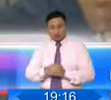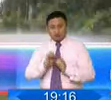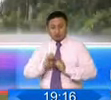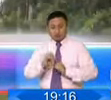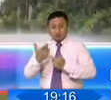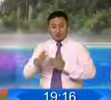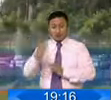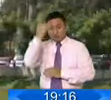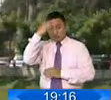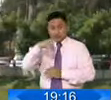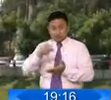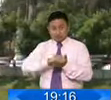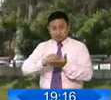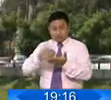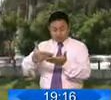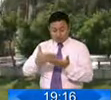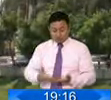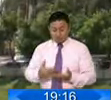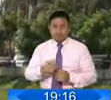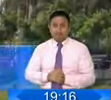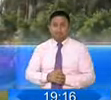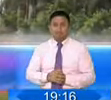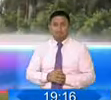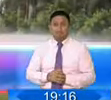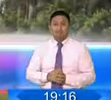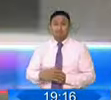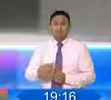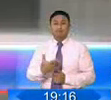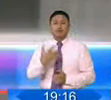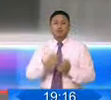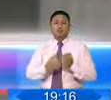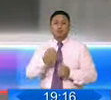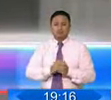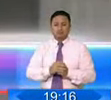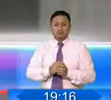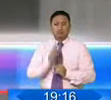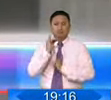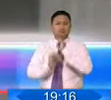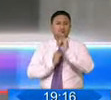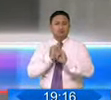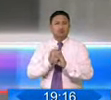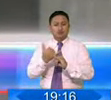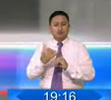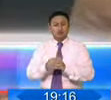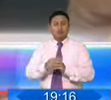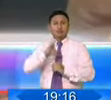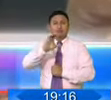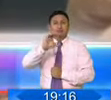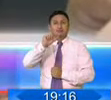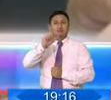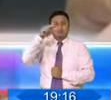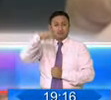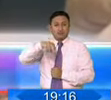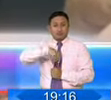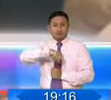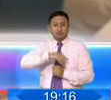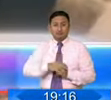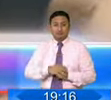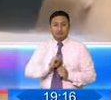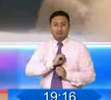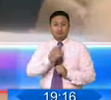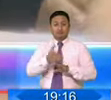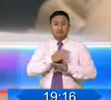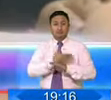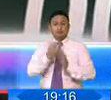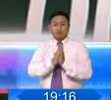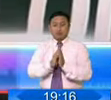escrita. Conflicto por la vigencia de la tasa aduanera que ha traspasado fronteras, llegando a la comunidad andina, que en primera instancia solicitó